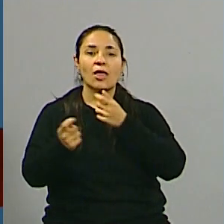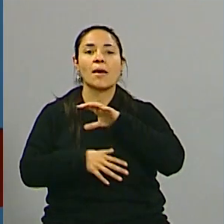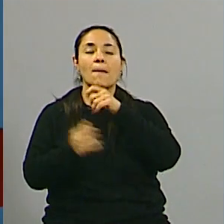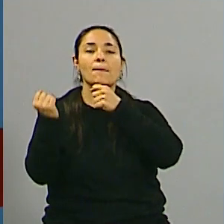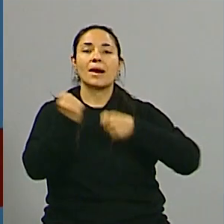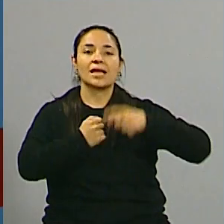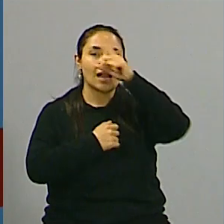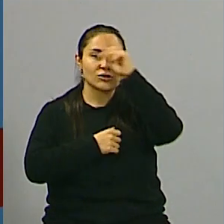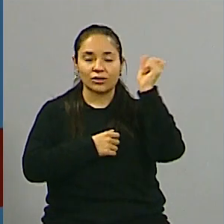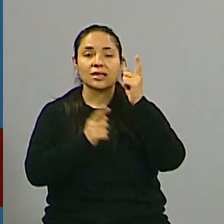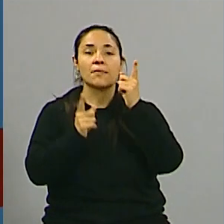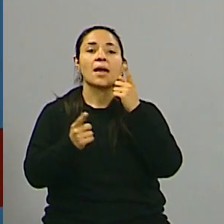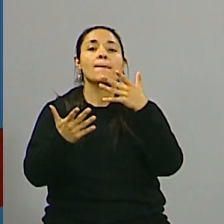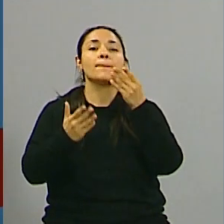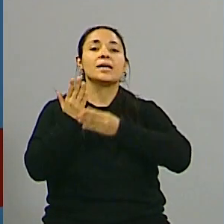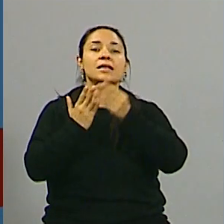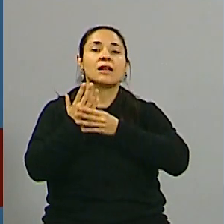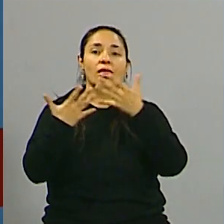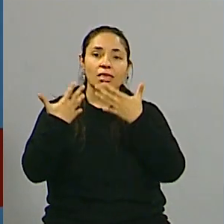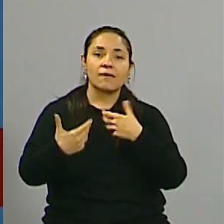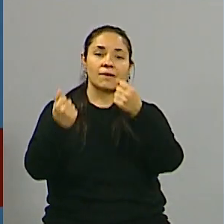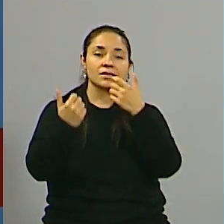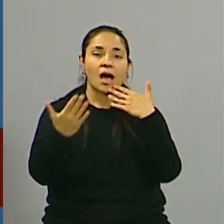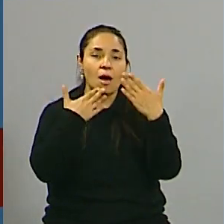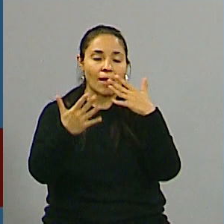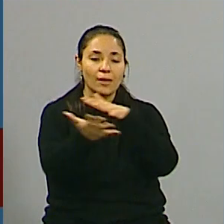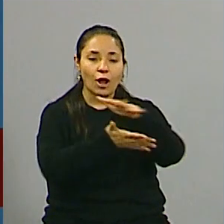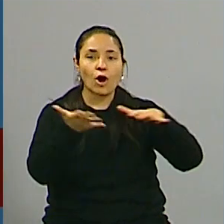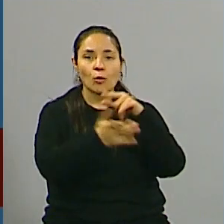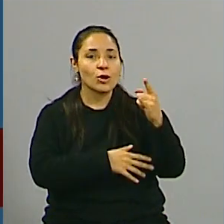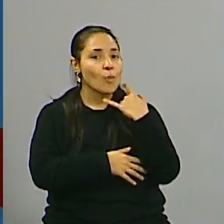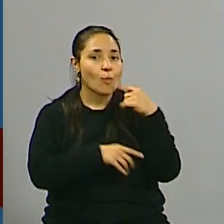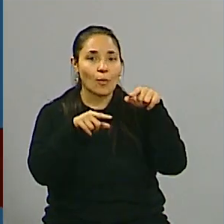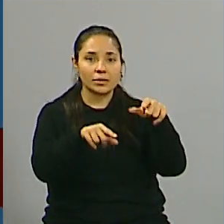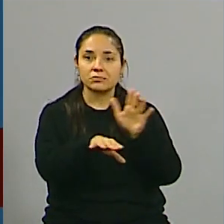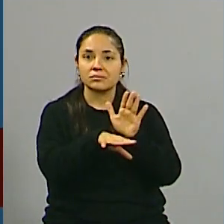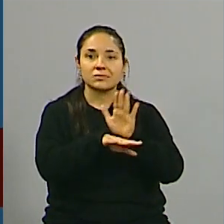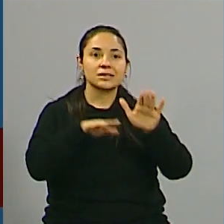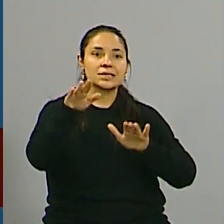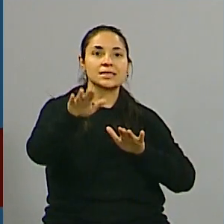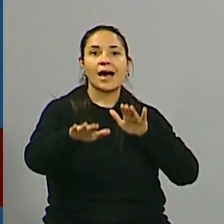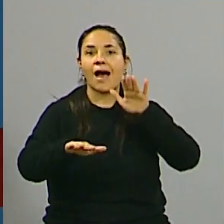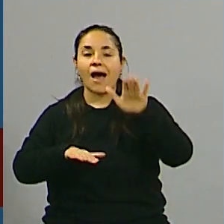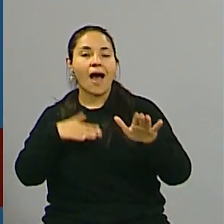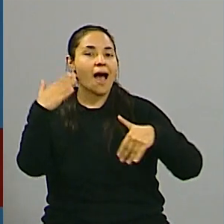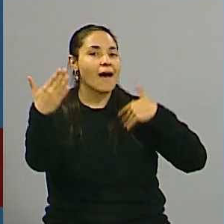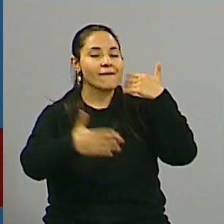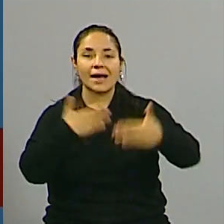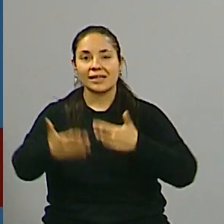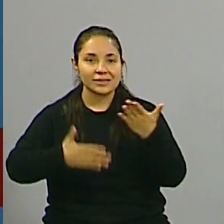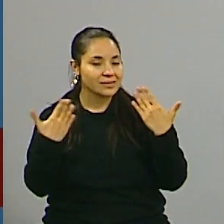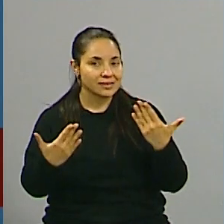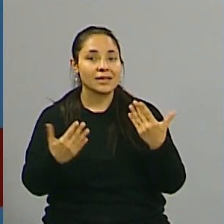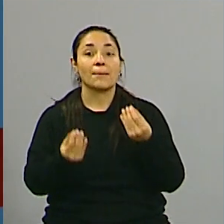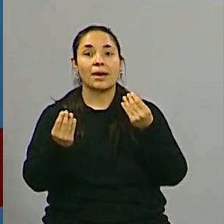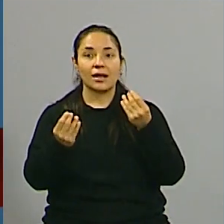el Ministerio de Defensa a conversar con la comunidad uspallatina, y es un pasito más, un gran paso realmente para la